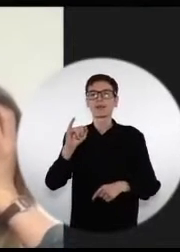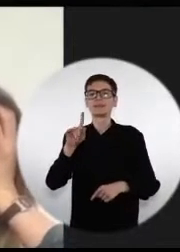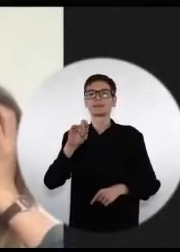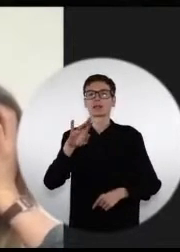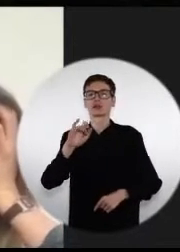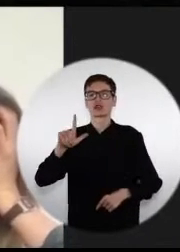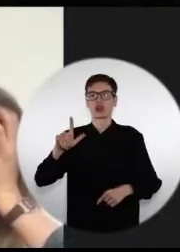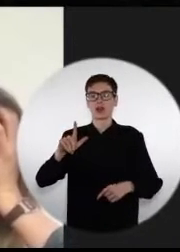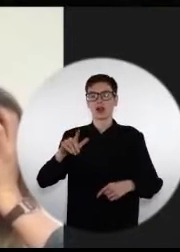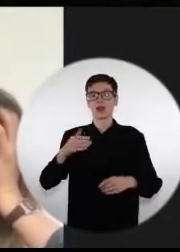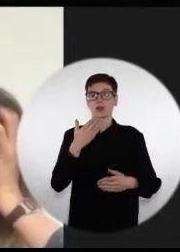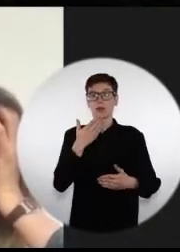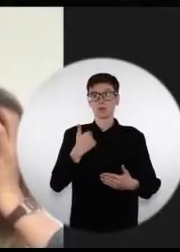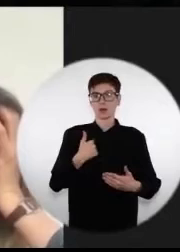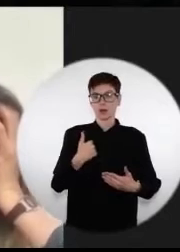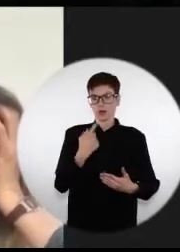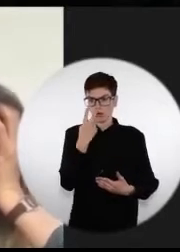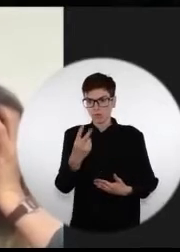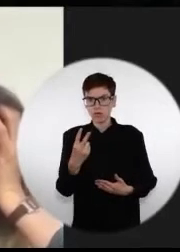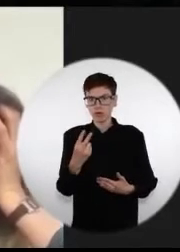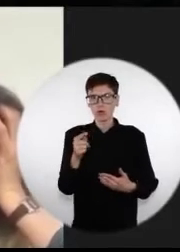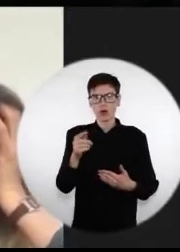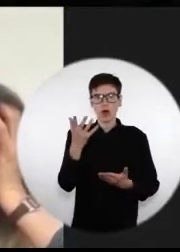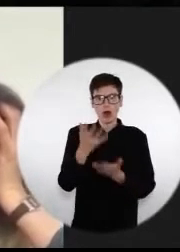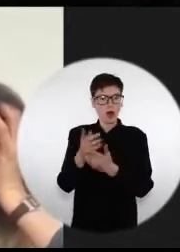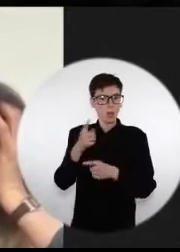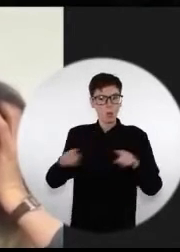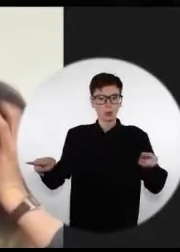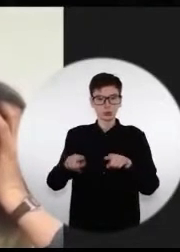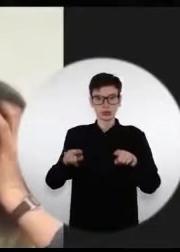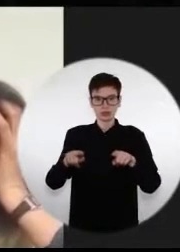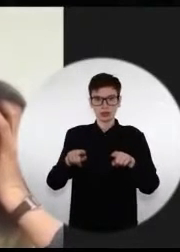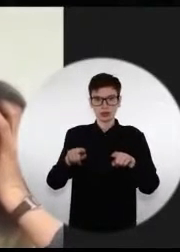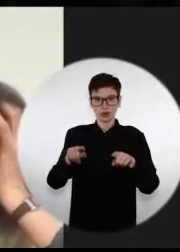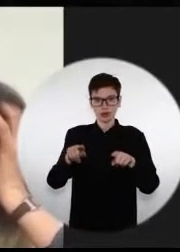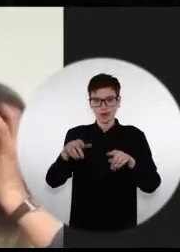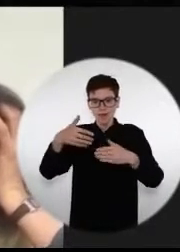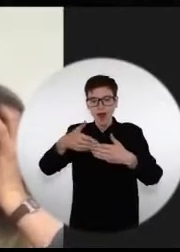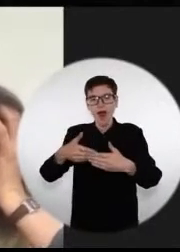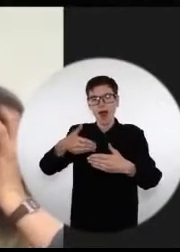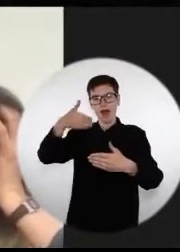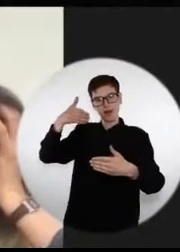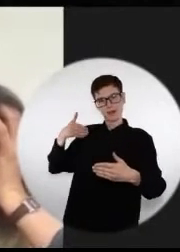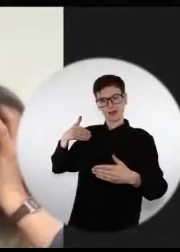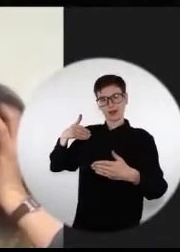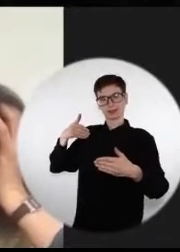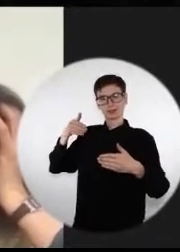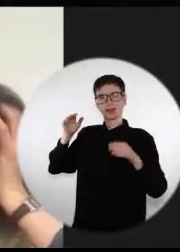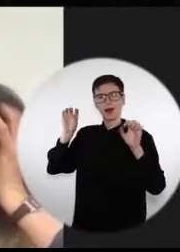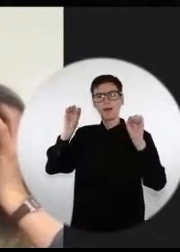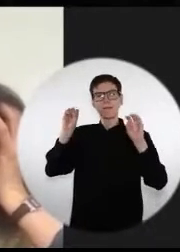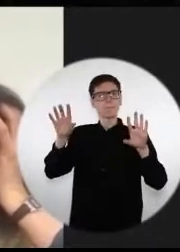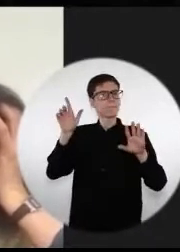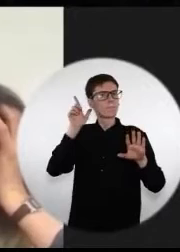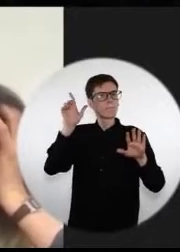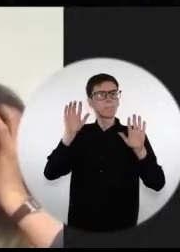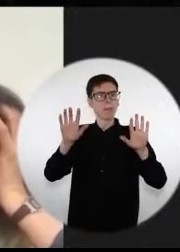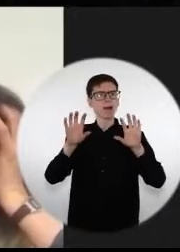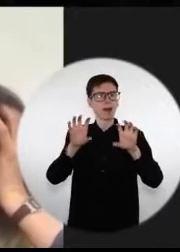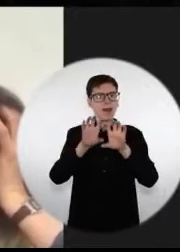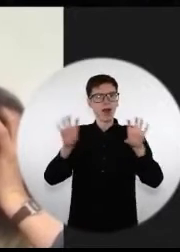fue muy interesante porque nos pasó algo que estaban los músicos atrás de nosotros